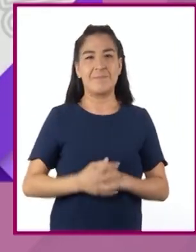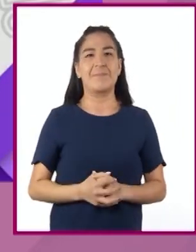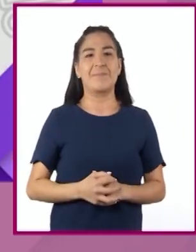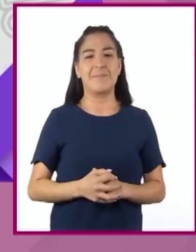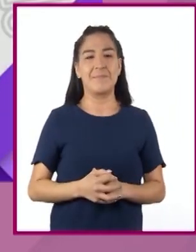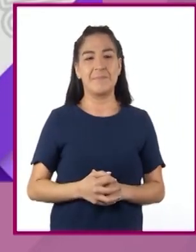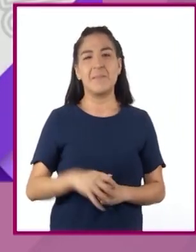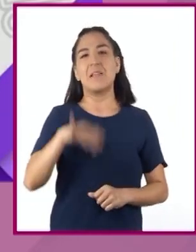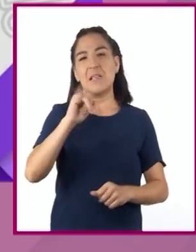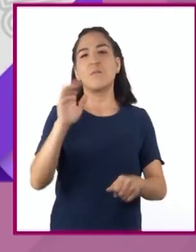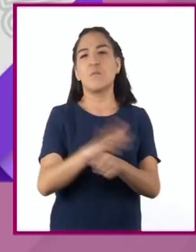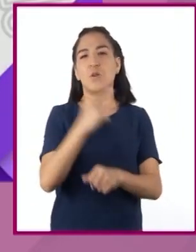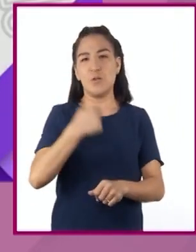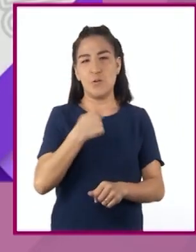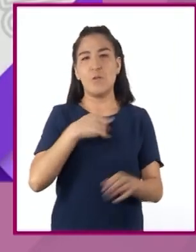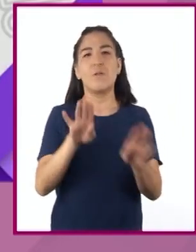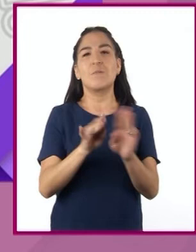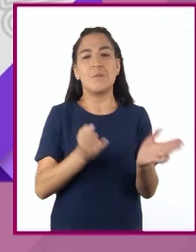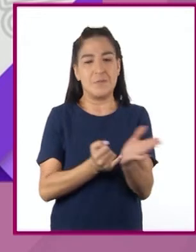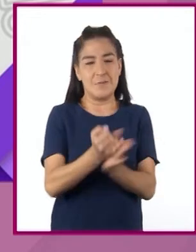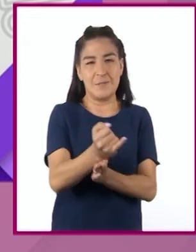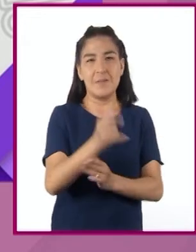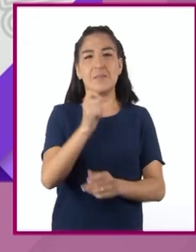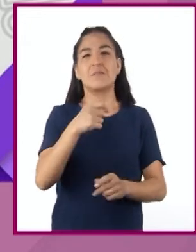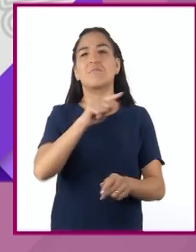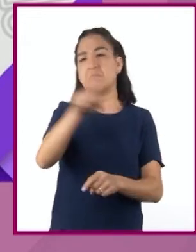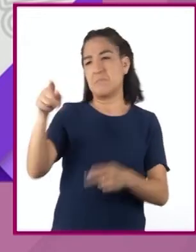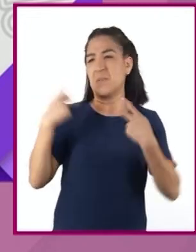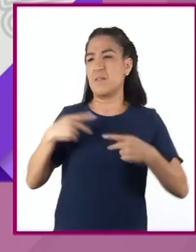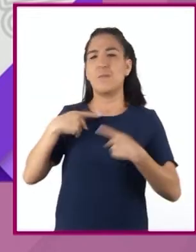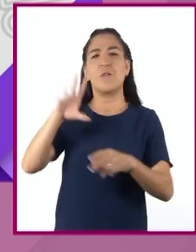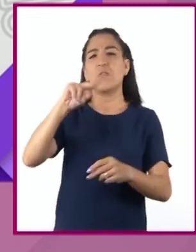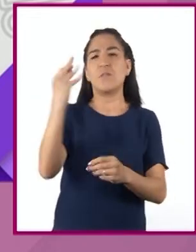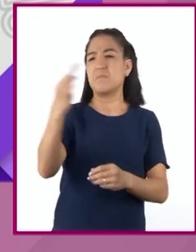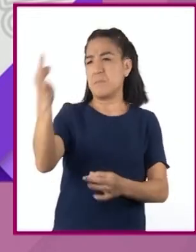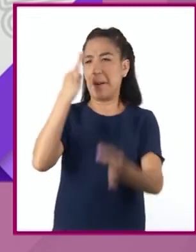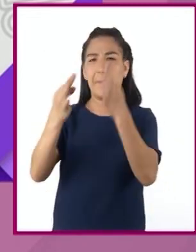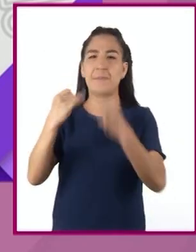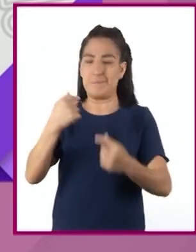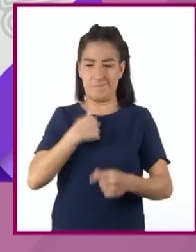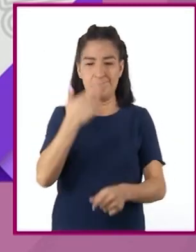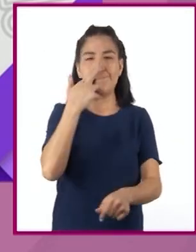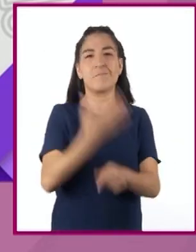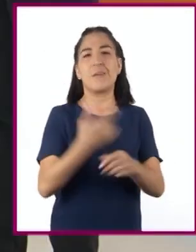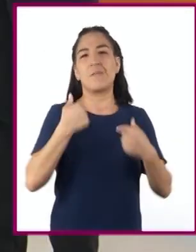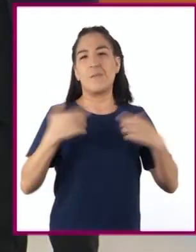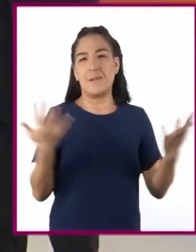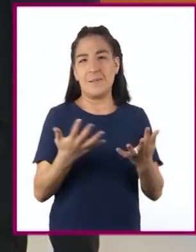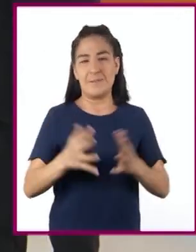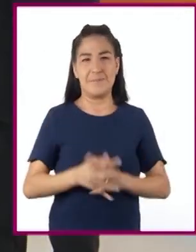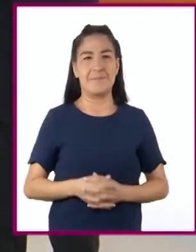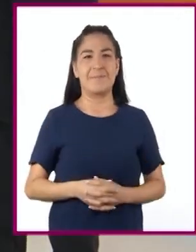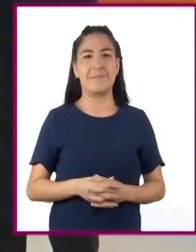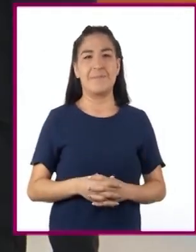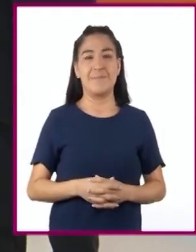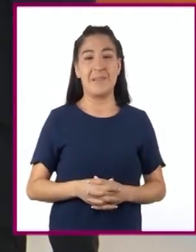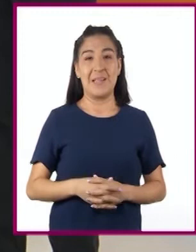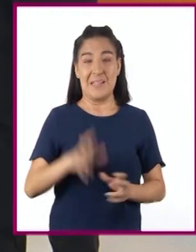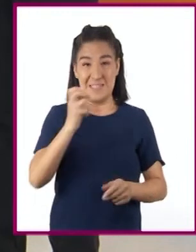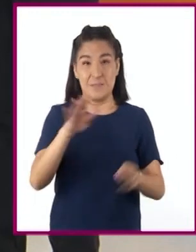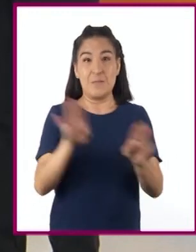Sí, porque yo tomo mis propias decisiones sin dejarme influenciar por los demás y me responsabilizo de mis actos. Mientras el